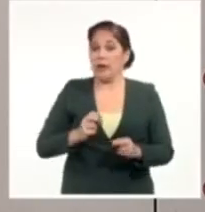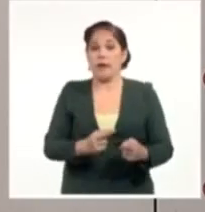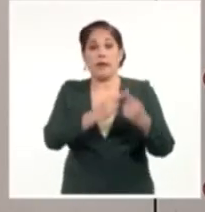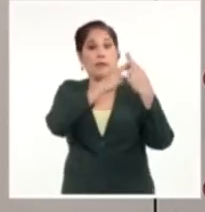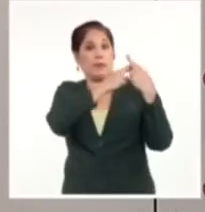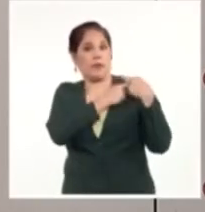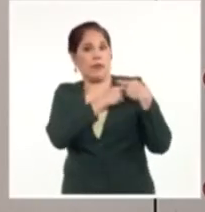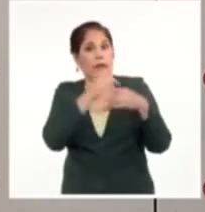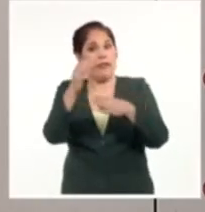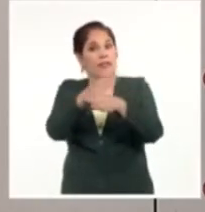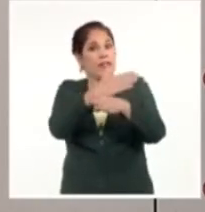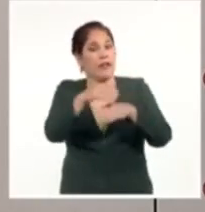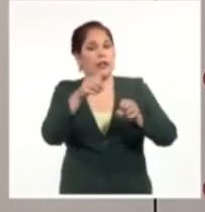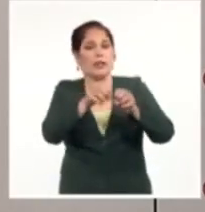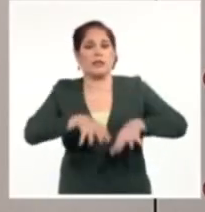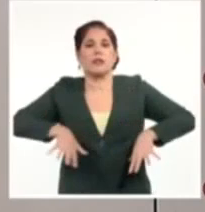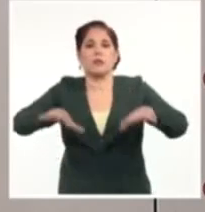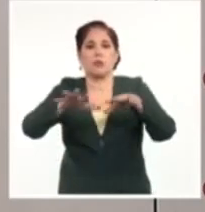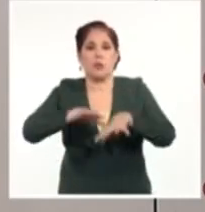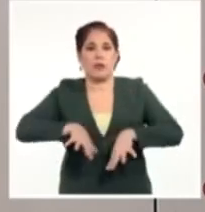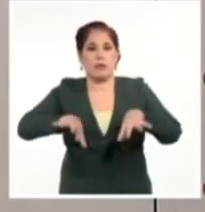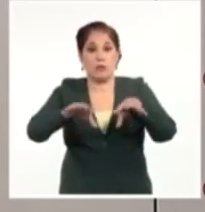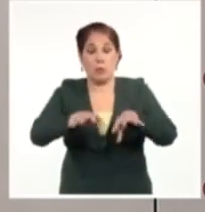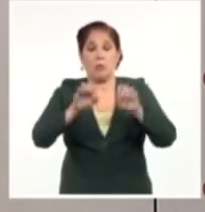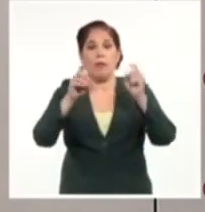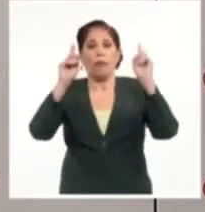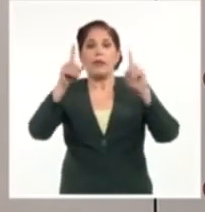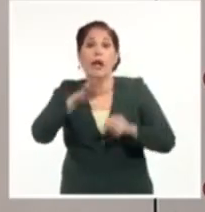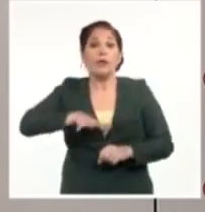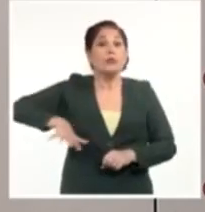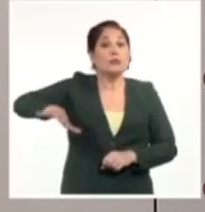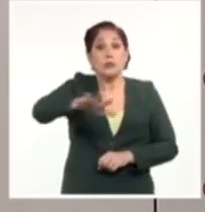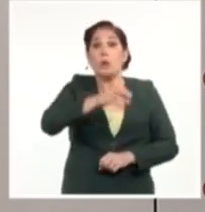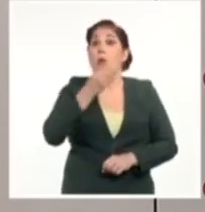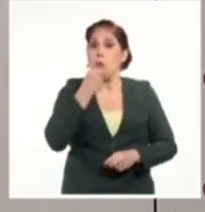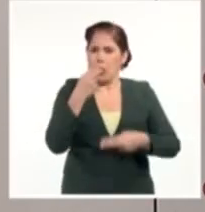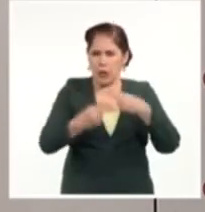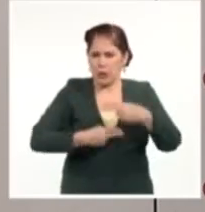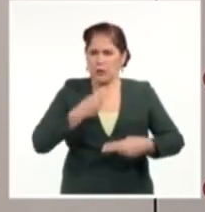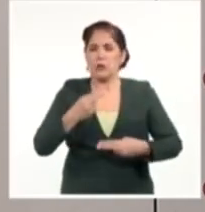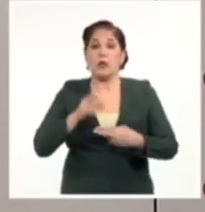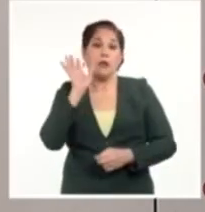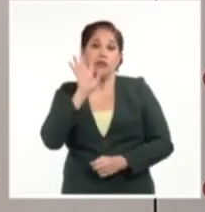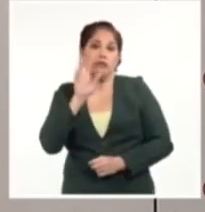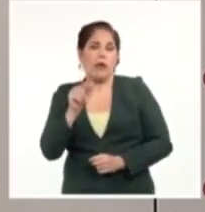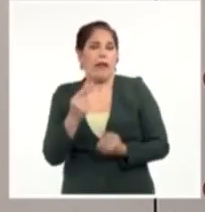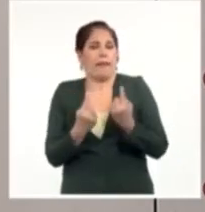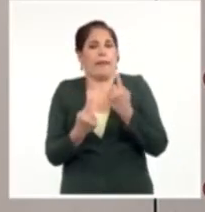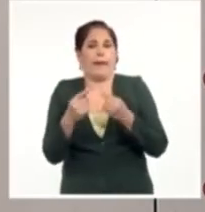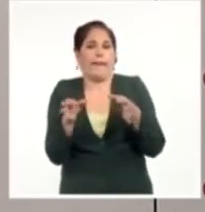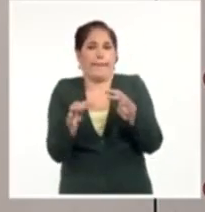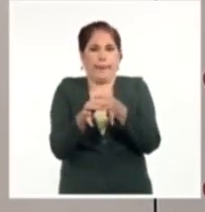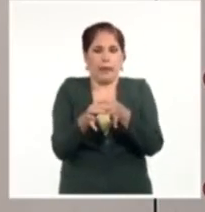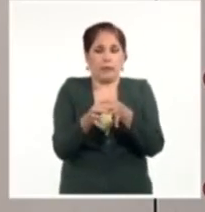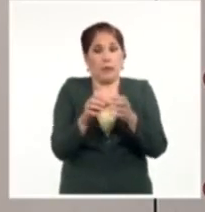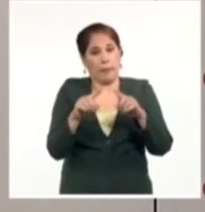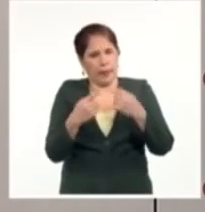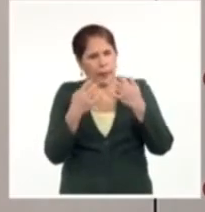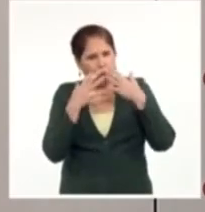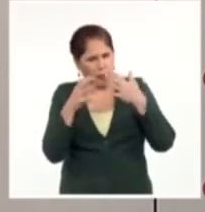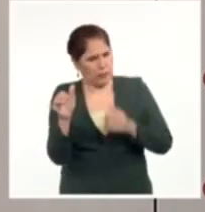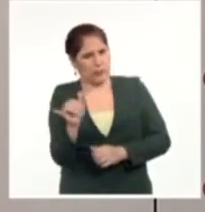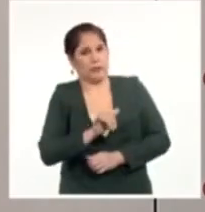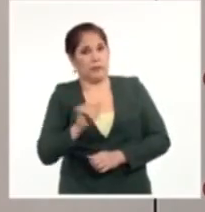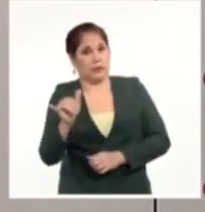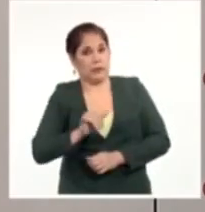del resto de los problemas, bajo la política de todo vale y de los males el menor. Y no menos importante, usando el